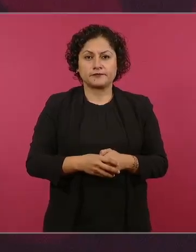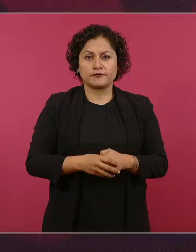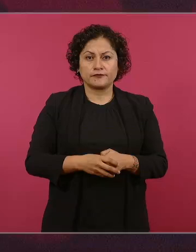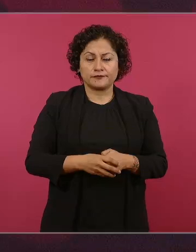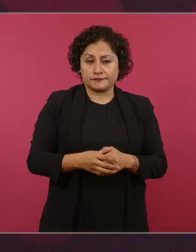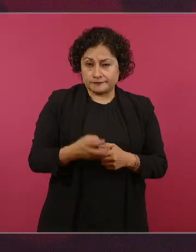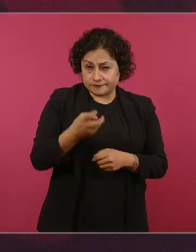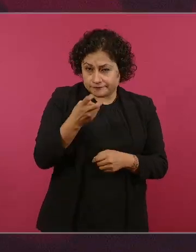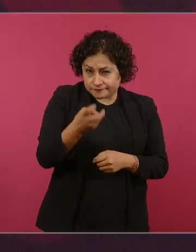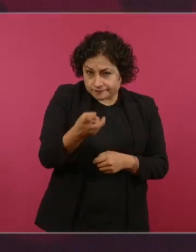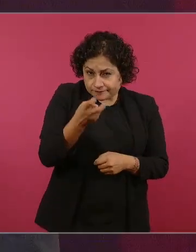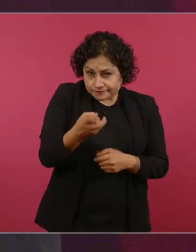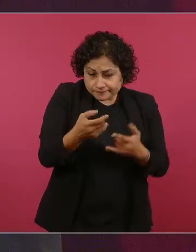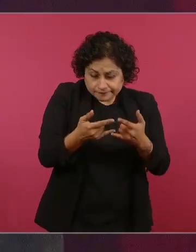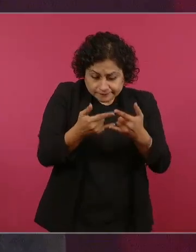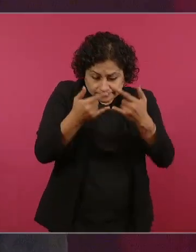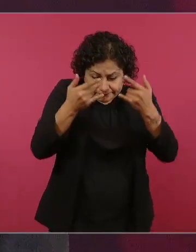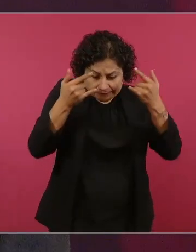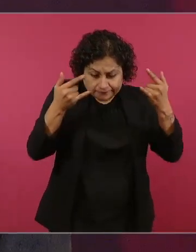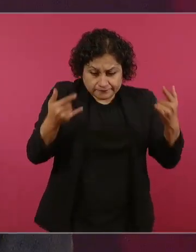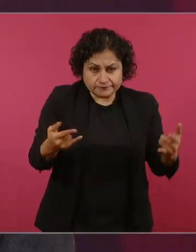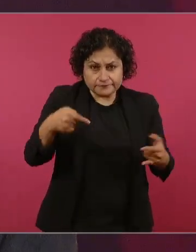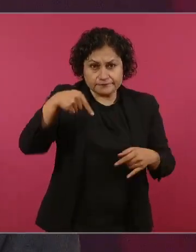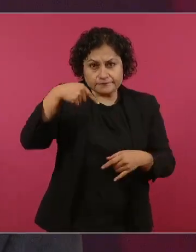más lamentables,